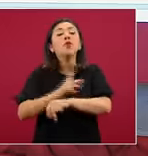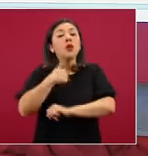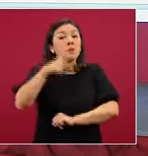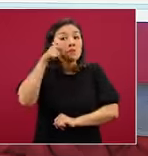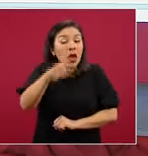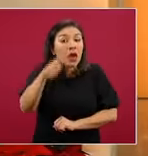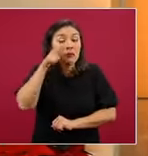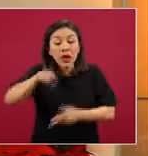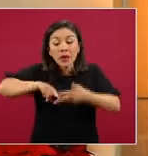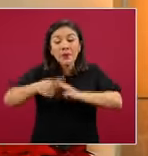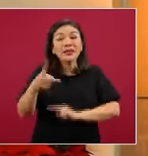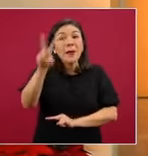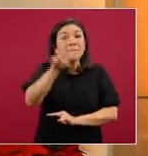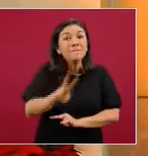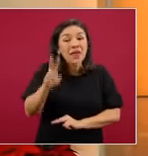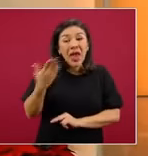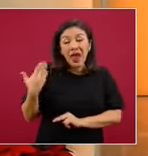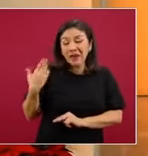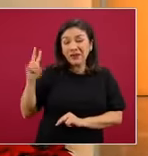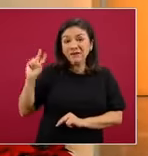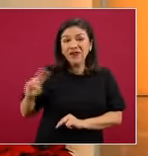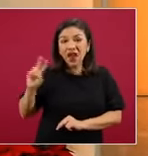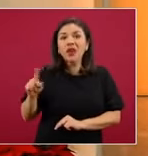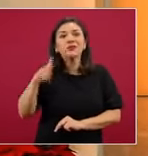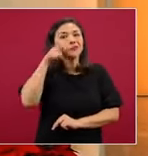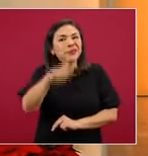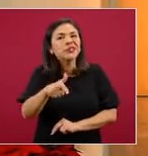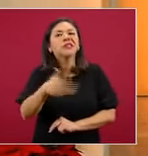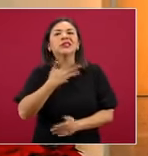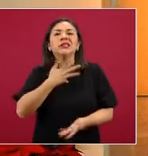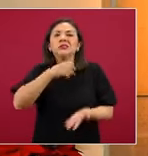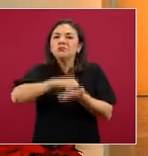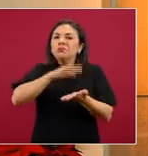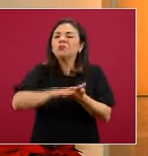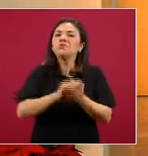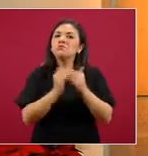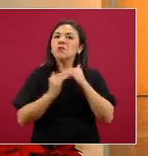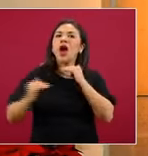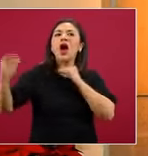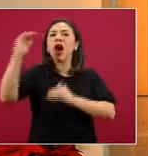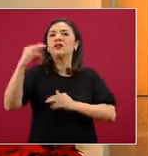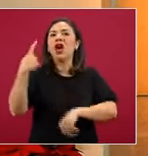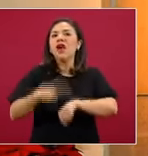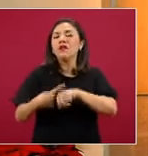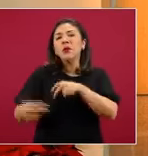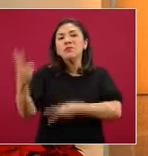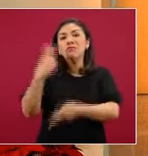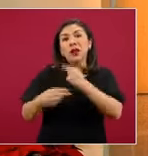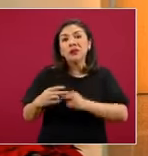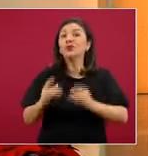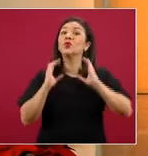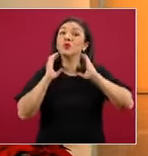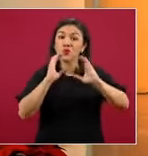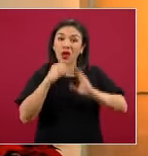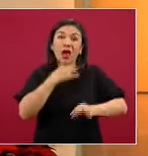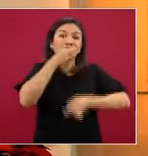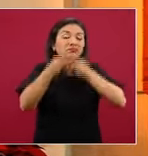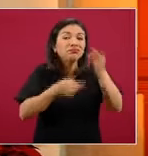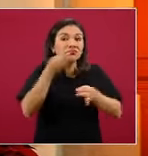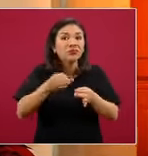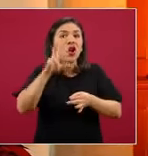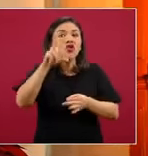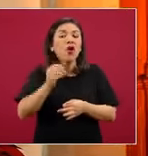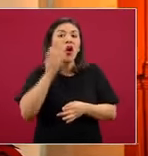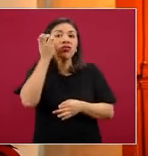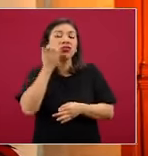ya desde el viernes un dato claro de que había un ascenso. Entonces la precaución que siempre hemos tenido de no